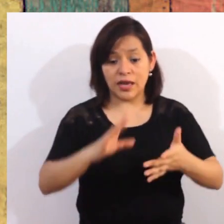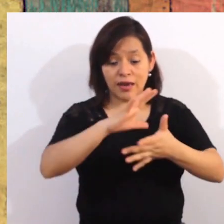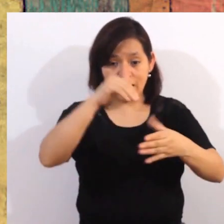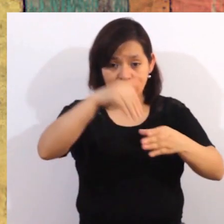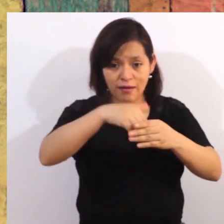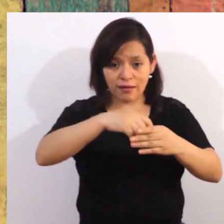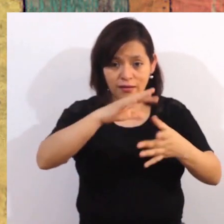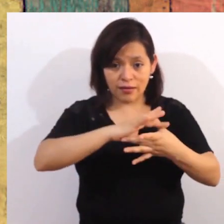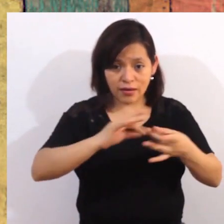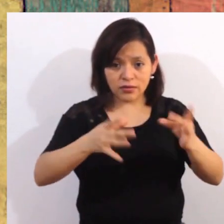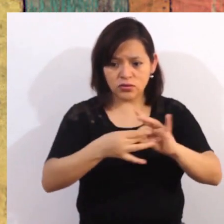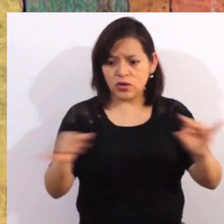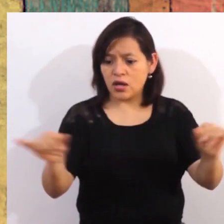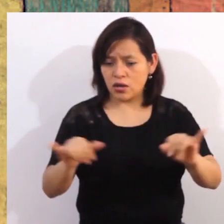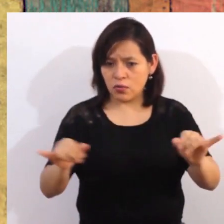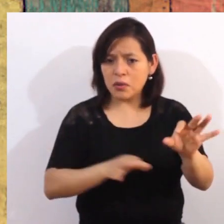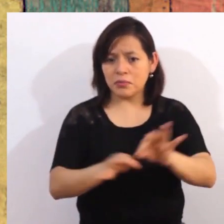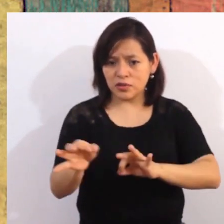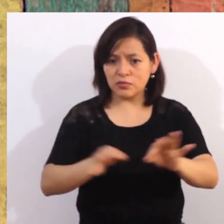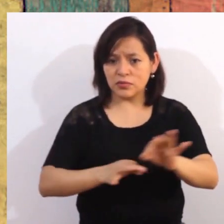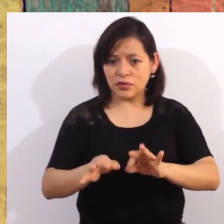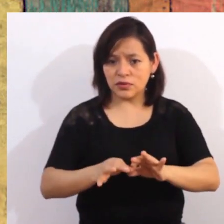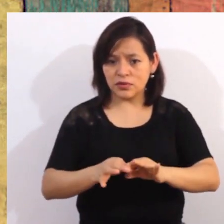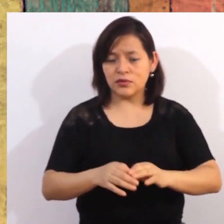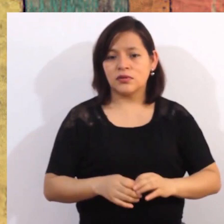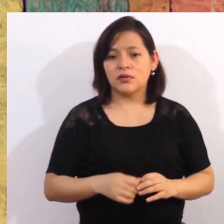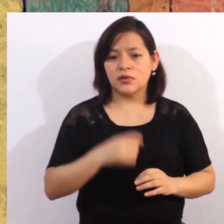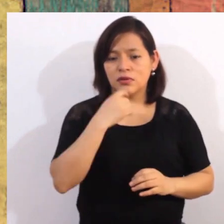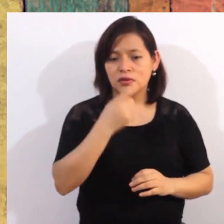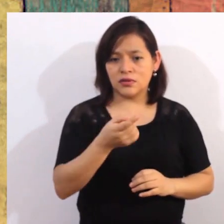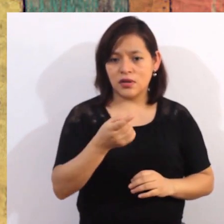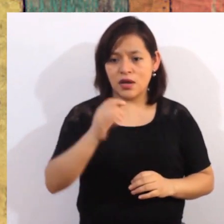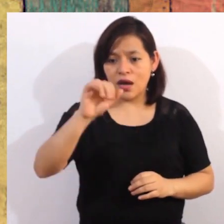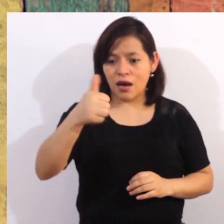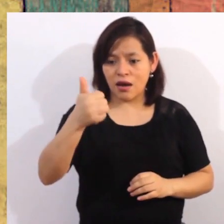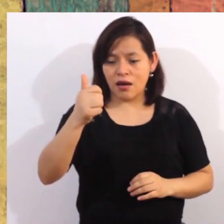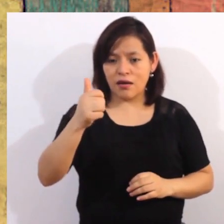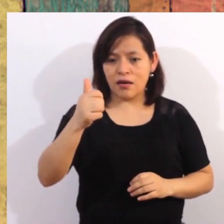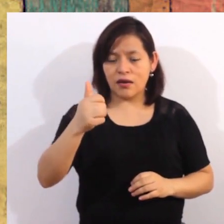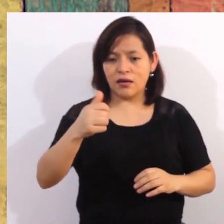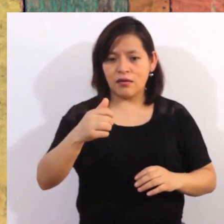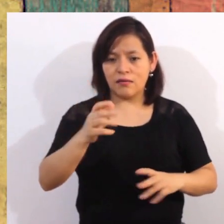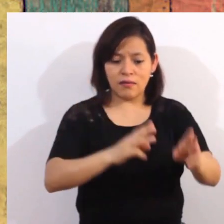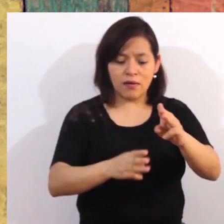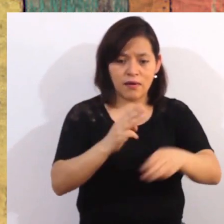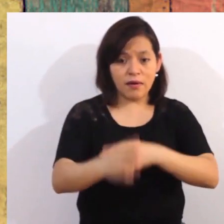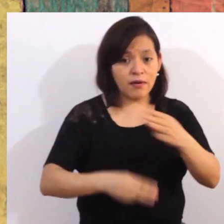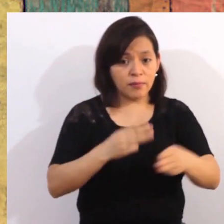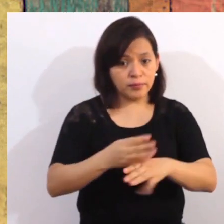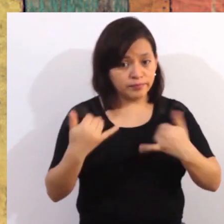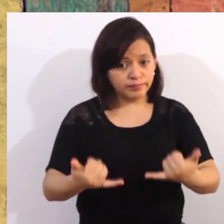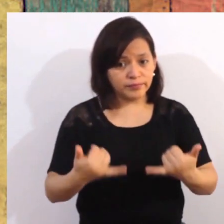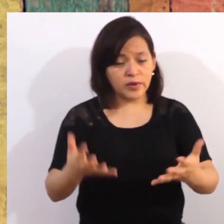hombre Alejandro. Cuando se nos dice, hará su voluntad, dominará. Obviamente, mi querido hermano, eso es lo que quiere el ser humano hoy en